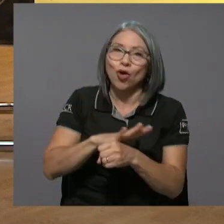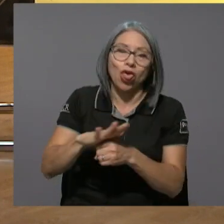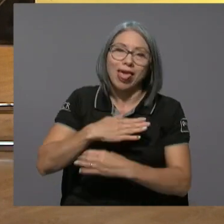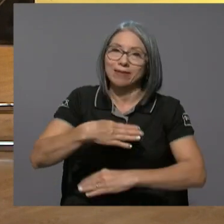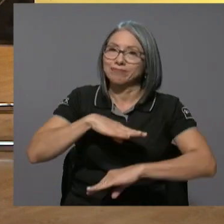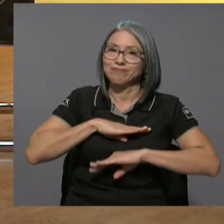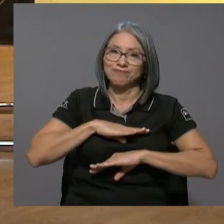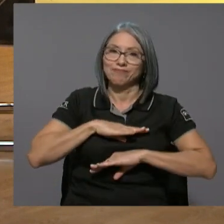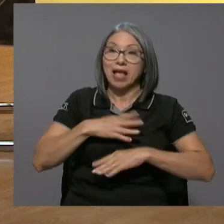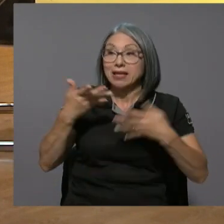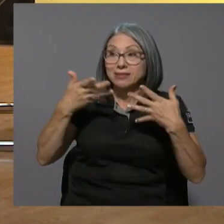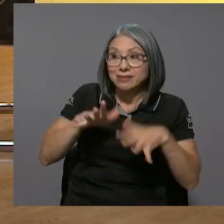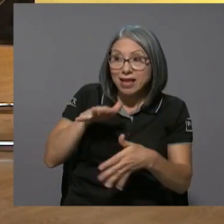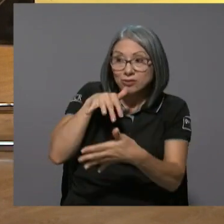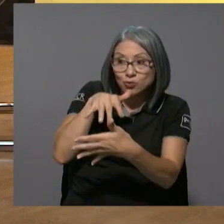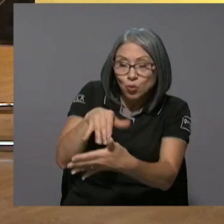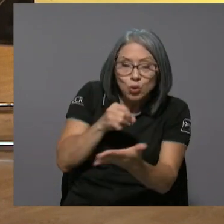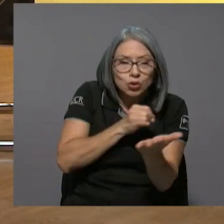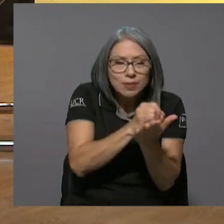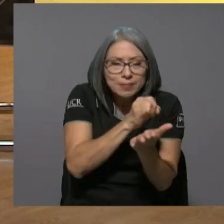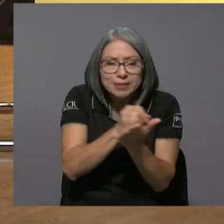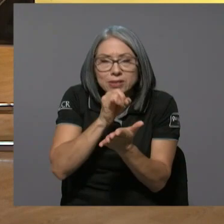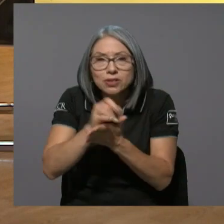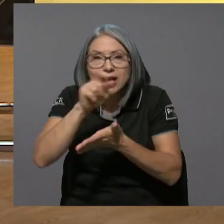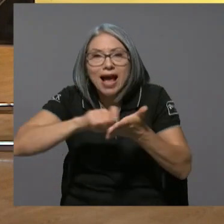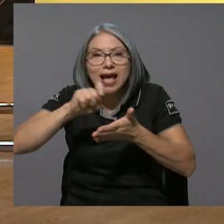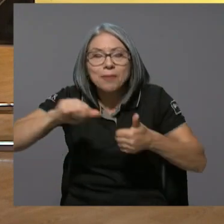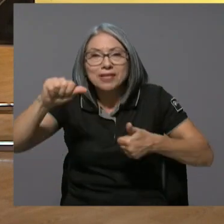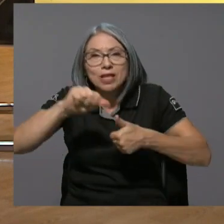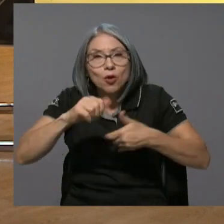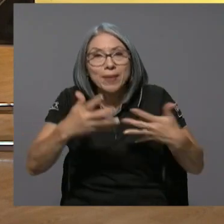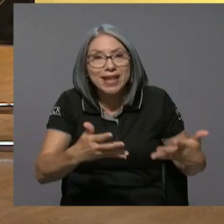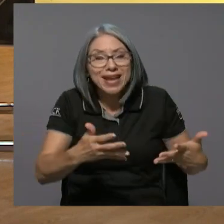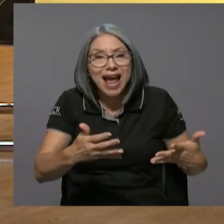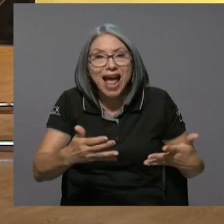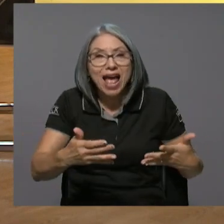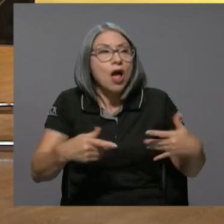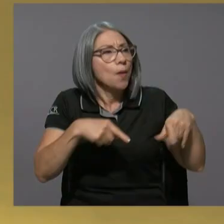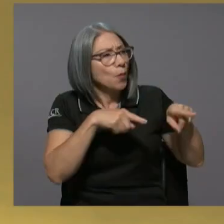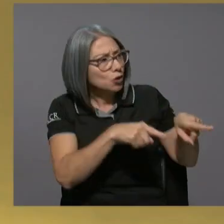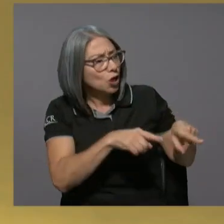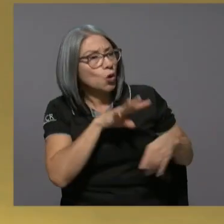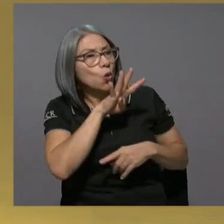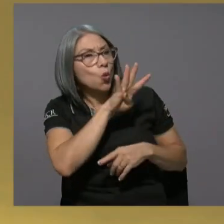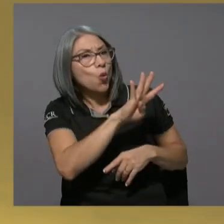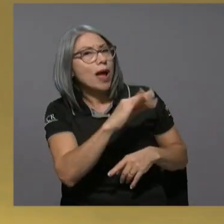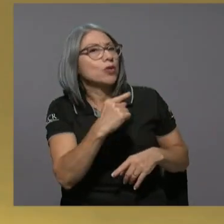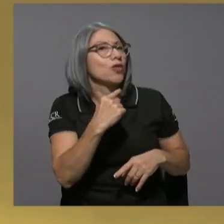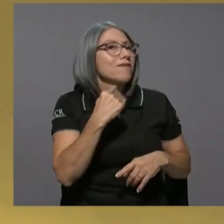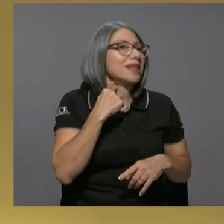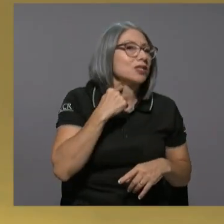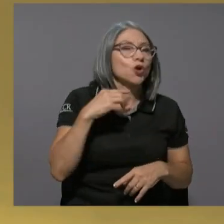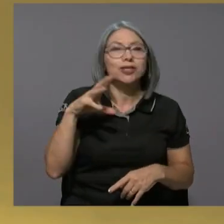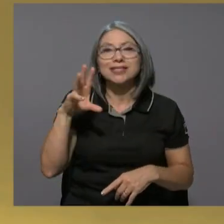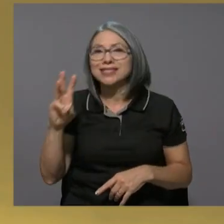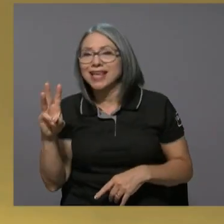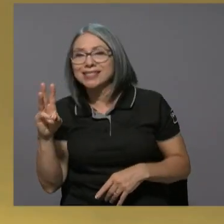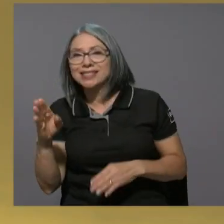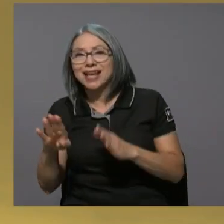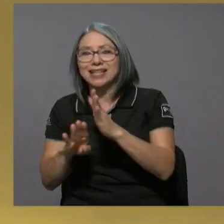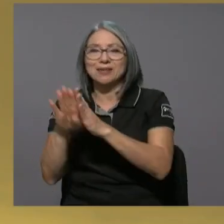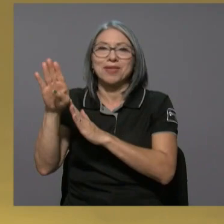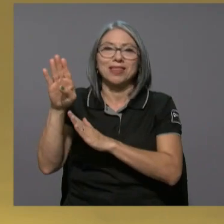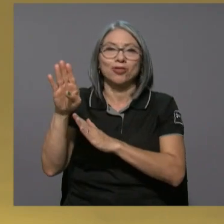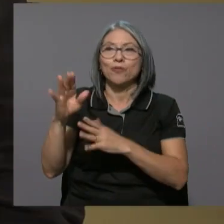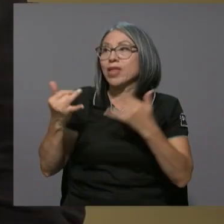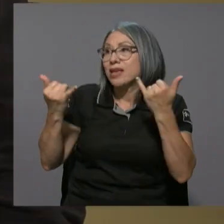visto y unos estudios que hicimos en la Academia de Centroamérica precisamente... Por cierto, era 4 de inflación y 6 de crecimiento. Ya